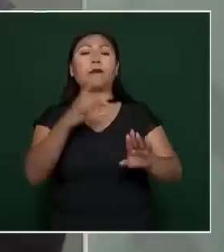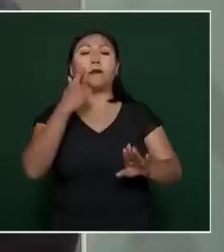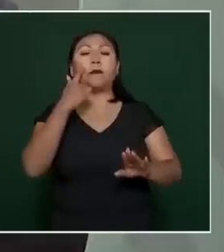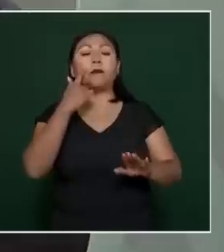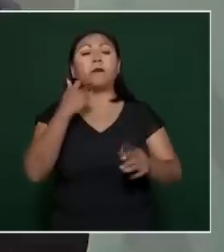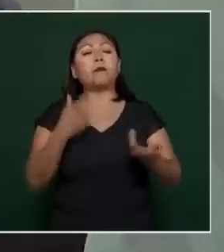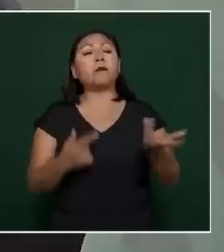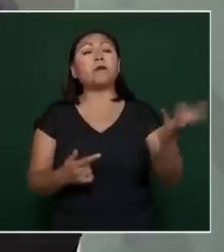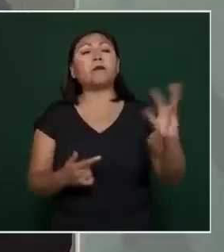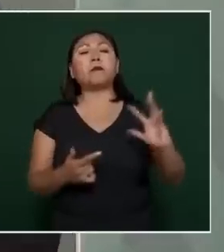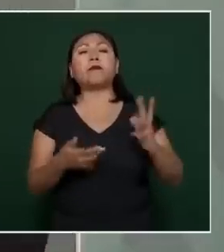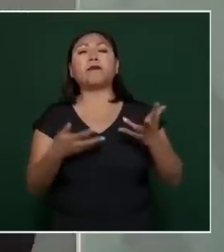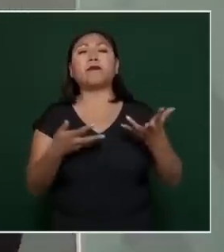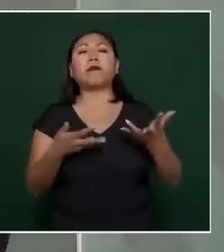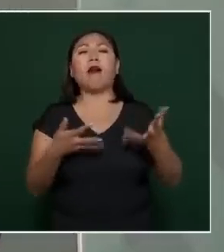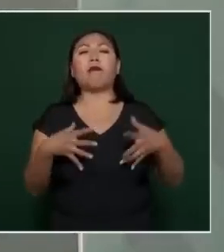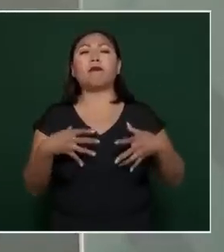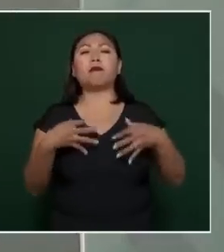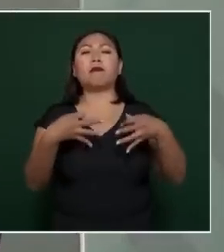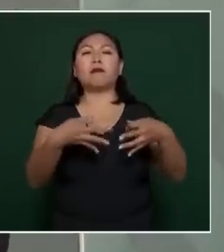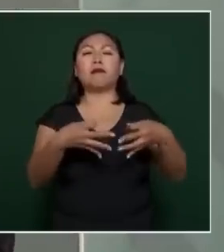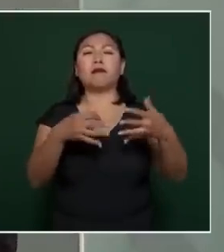asociación,